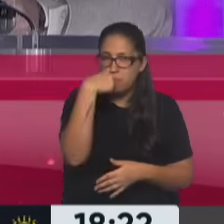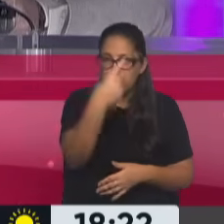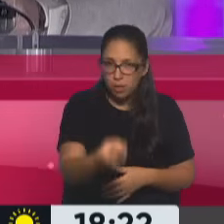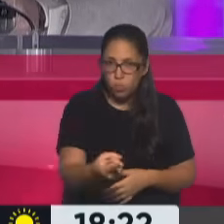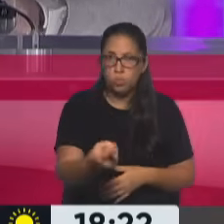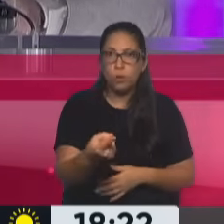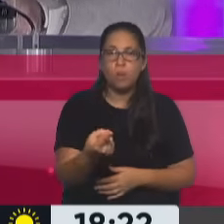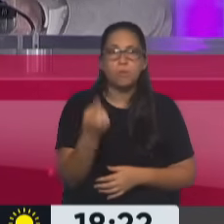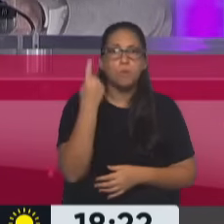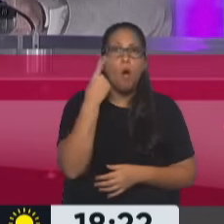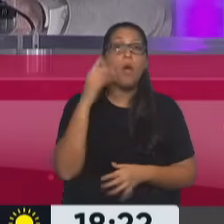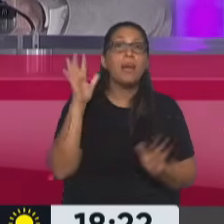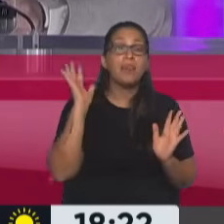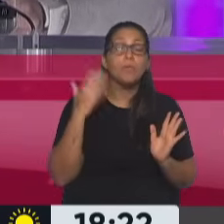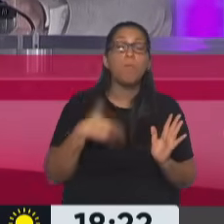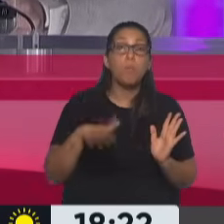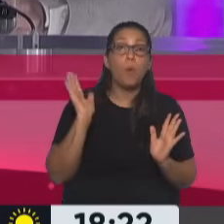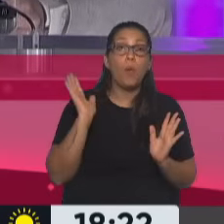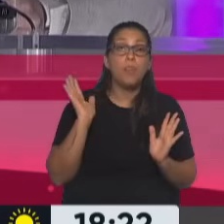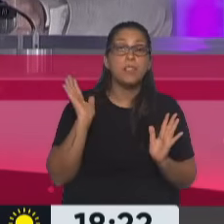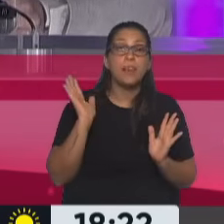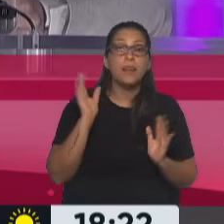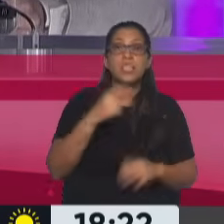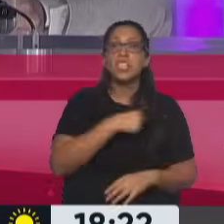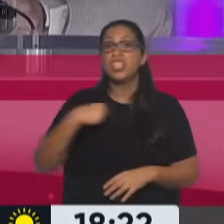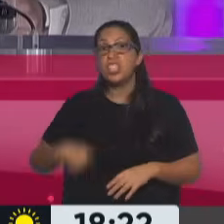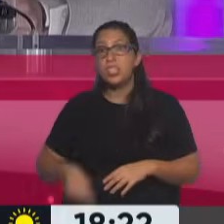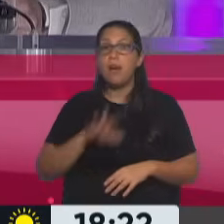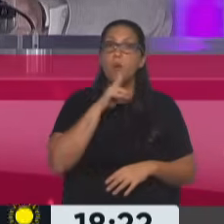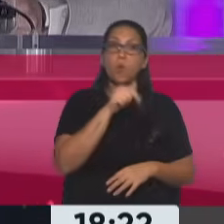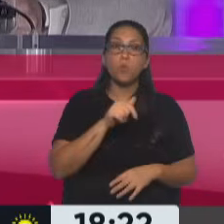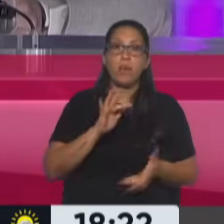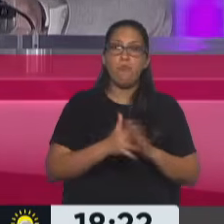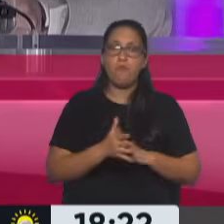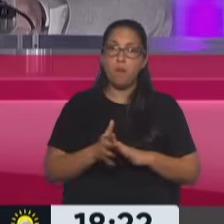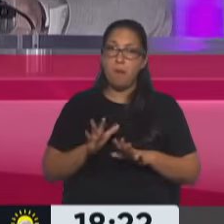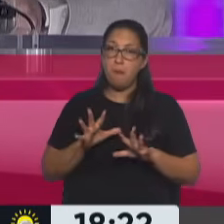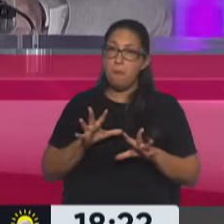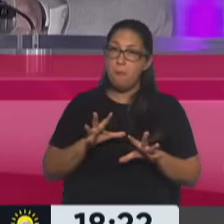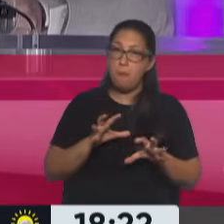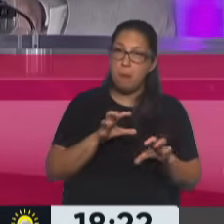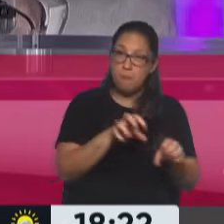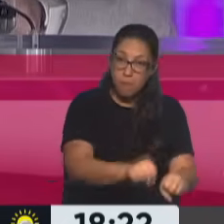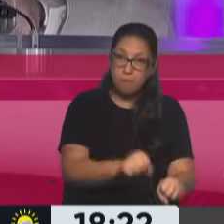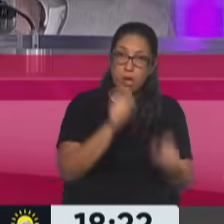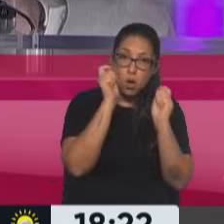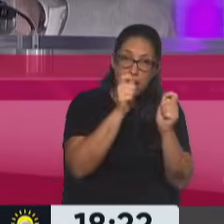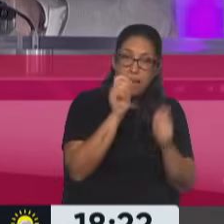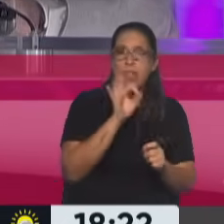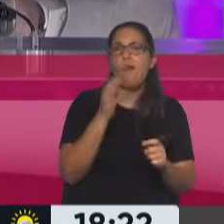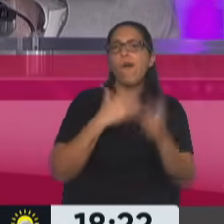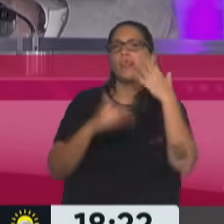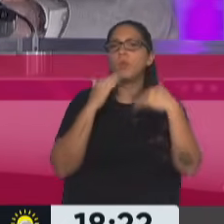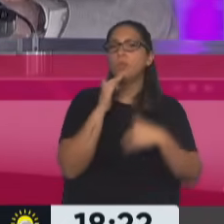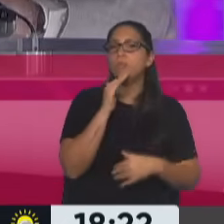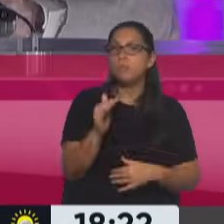que es cierta una amenaza de China o de Rusia en Groenlandia o que fue una excusa? A ver, en